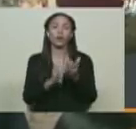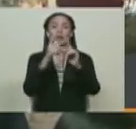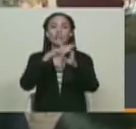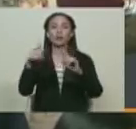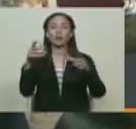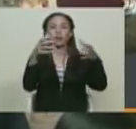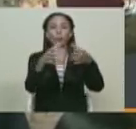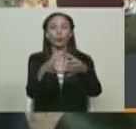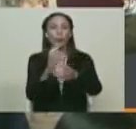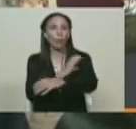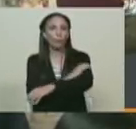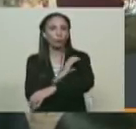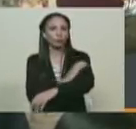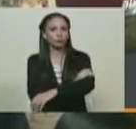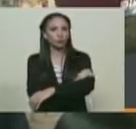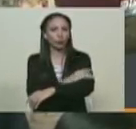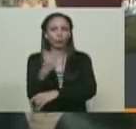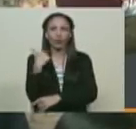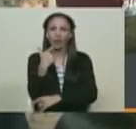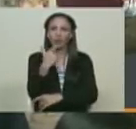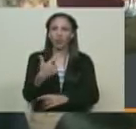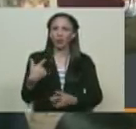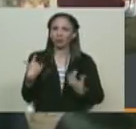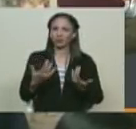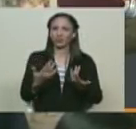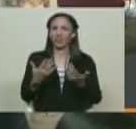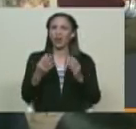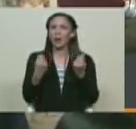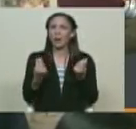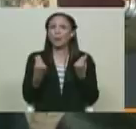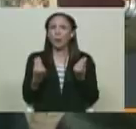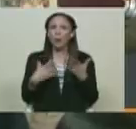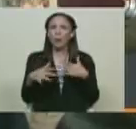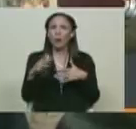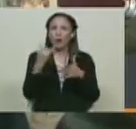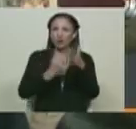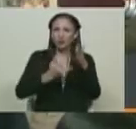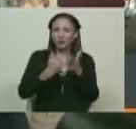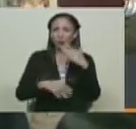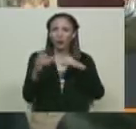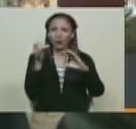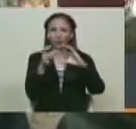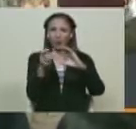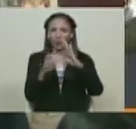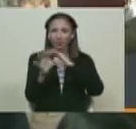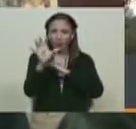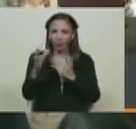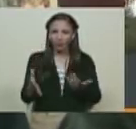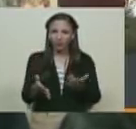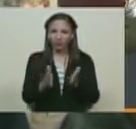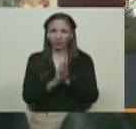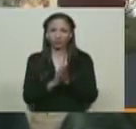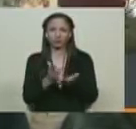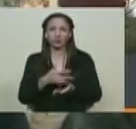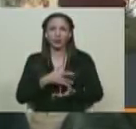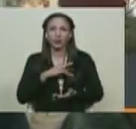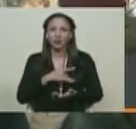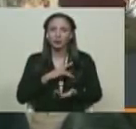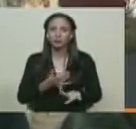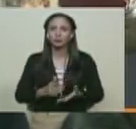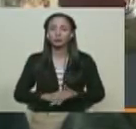oposición que llamó a la gente a no inscribirse, que empezaron a despotricar del carné de la